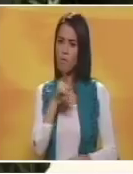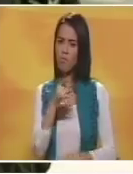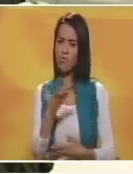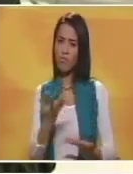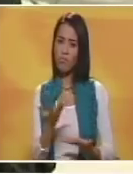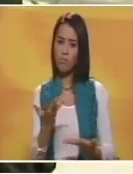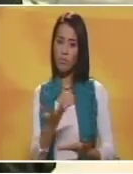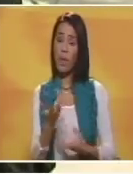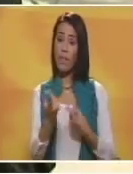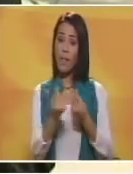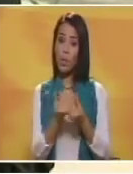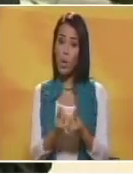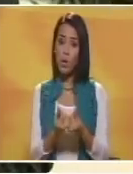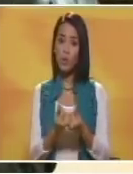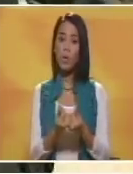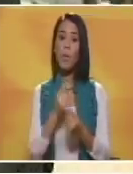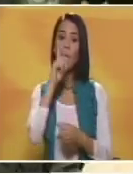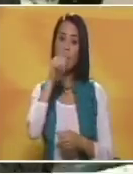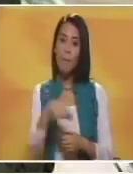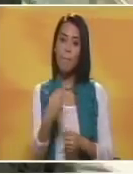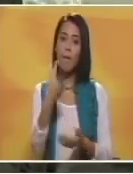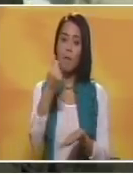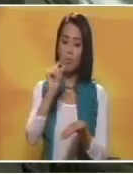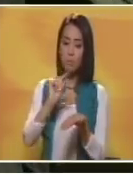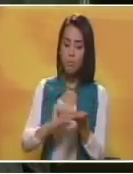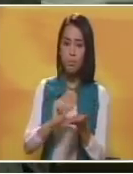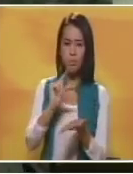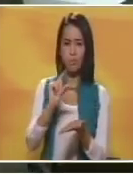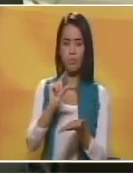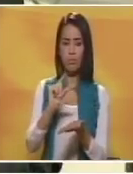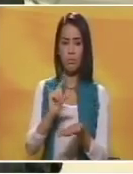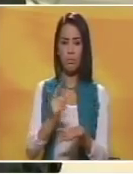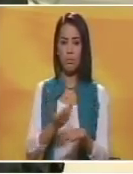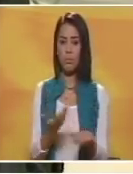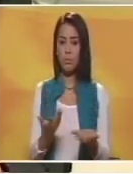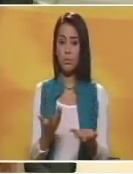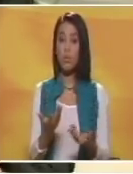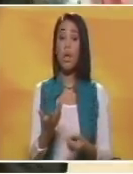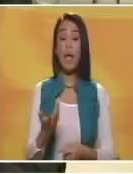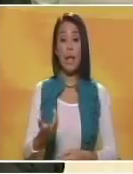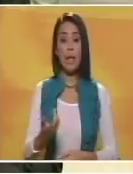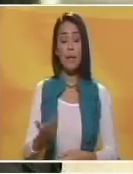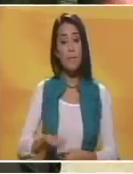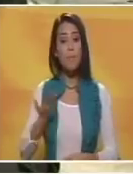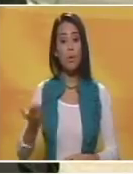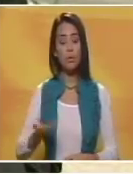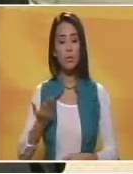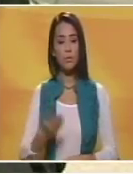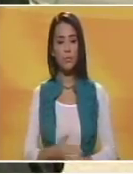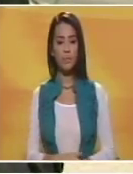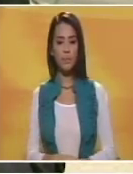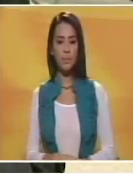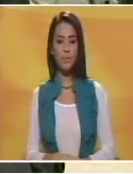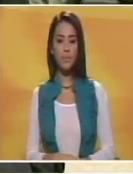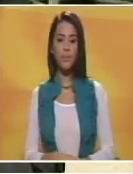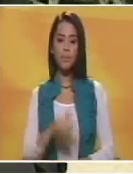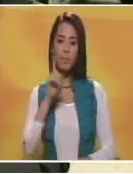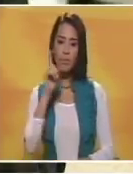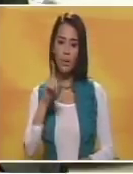de índole económica y también de ajuste salarial. Tan importante lo consideran que ha habido